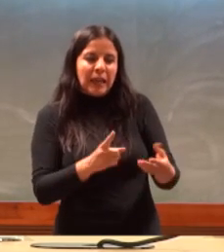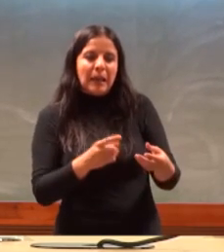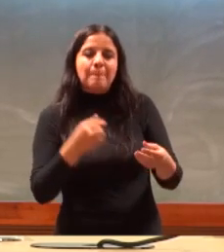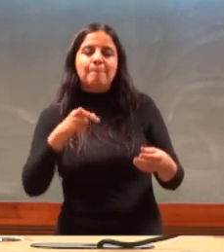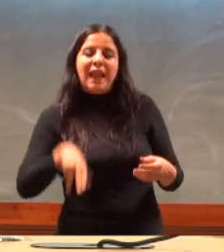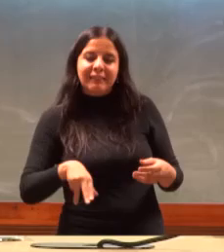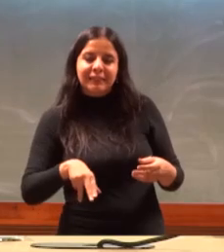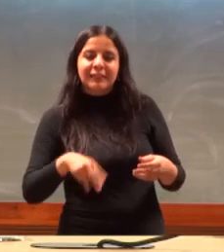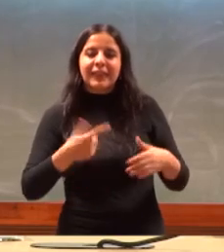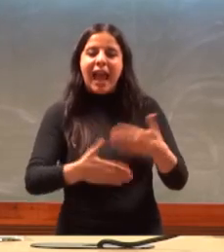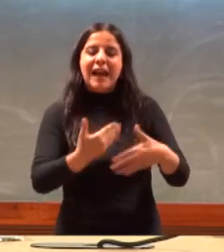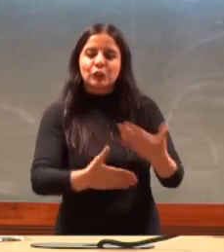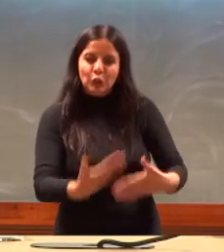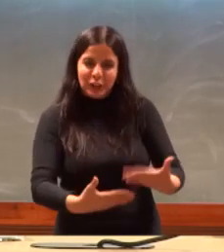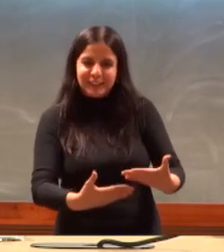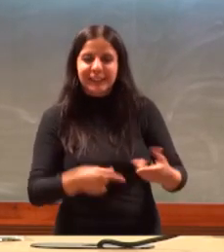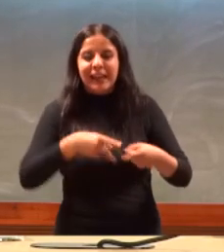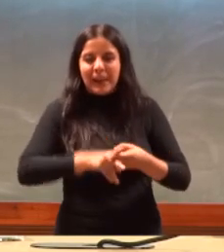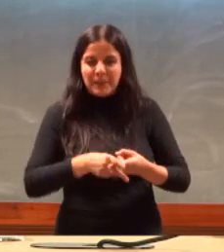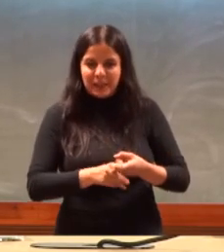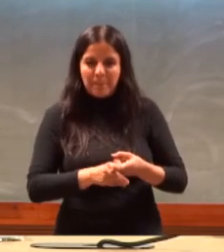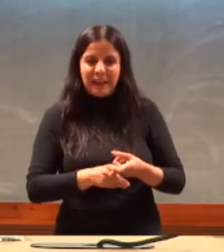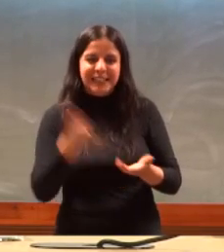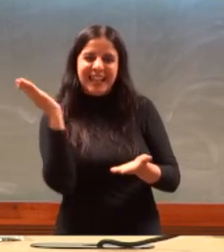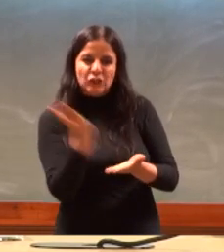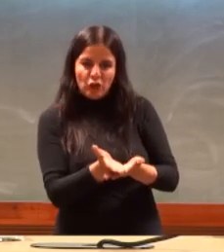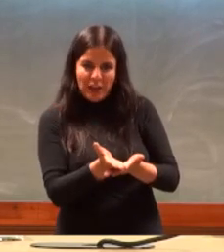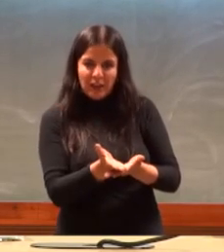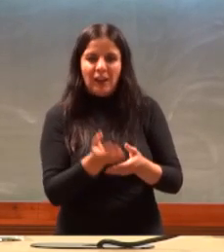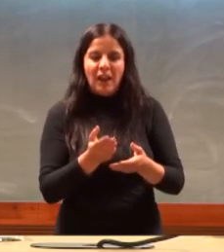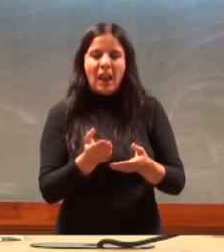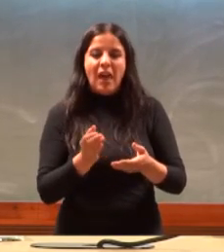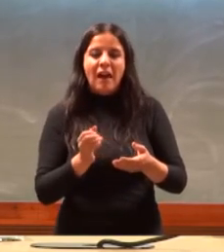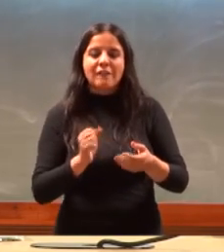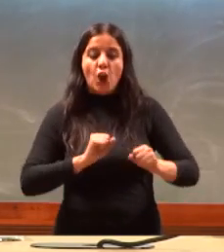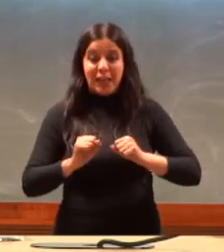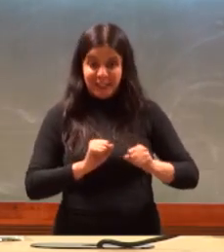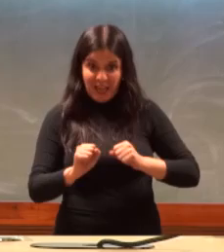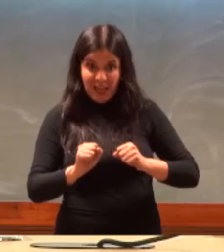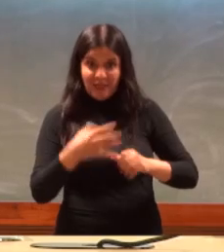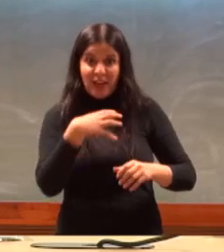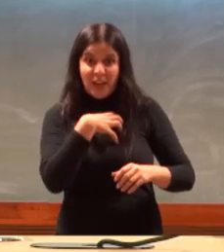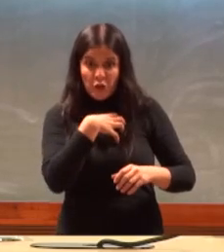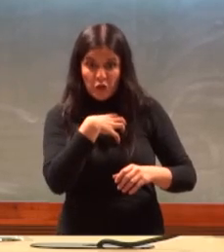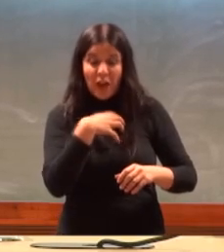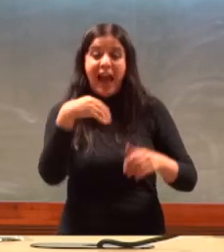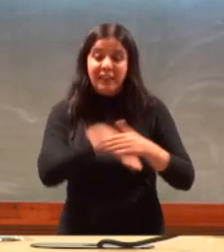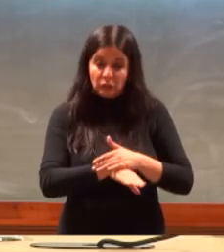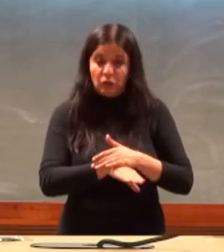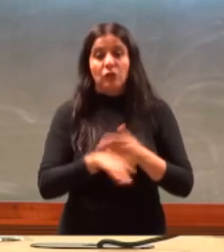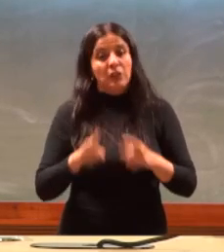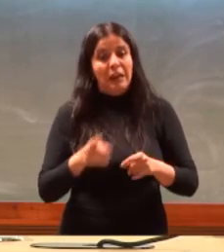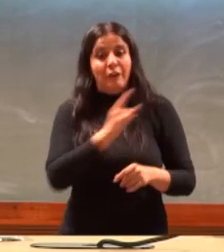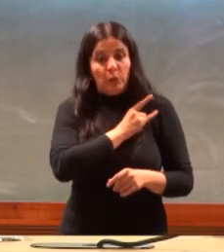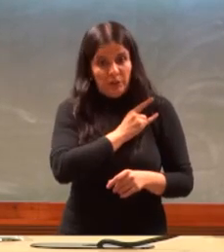para prevenir atender y sancionar sancionar las violencias de género en la universidad la violencia de género todos saben no tengo que explicar es un tema acuciante y es muy